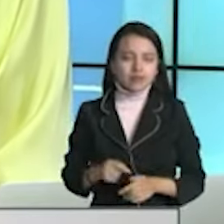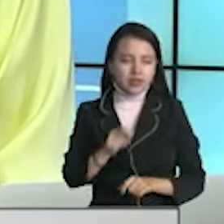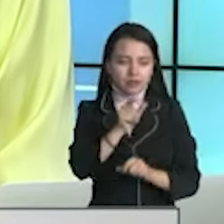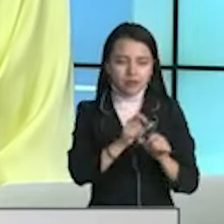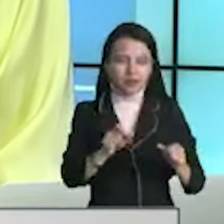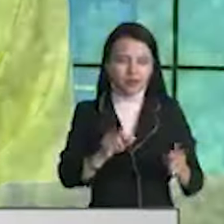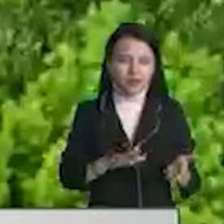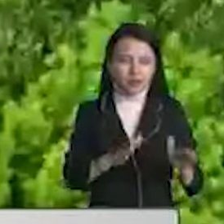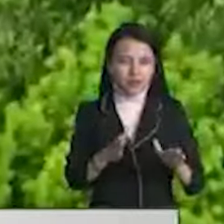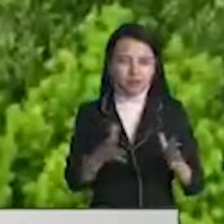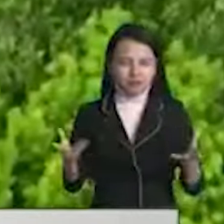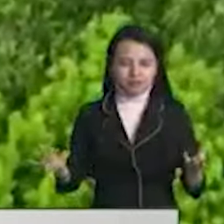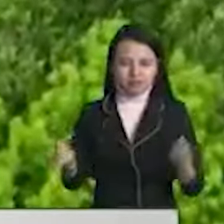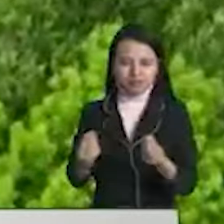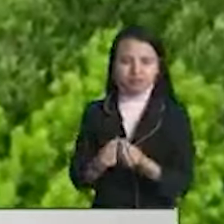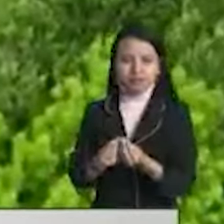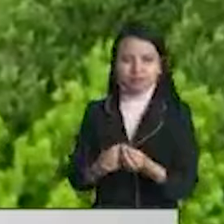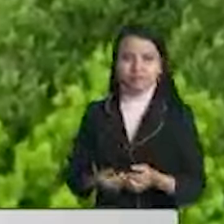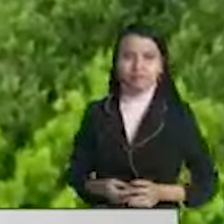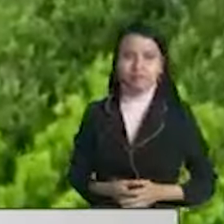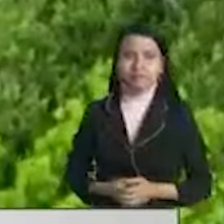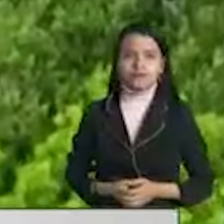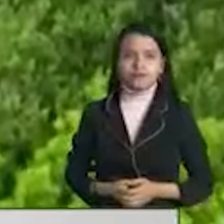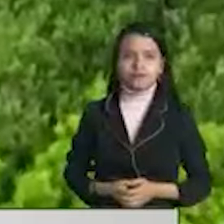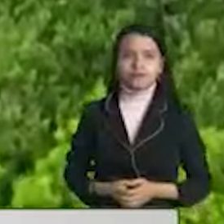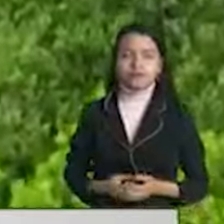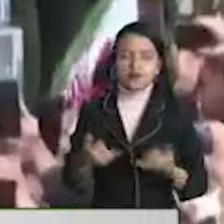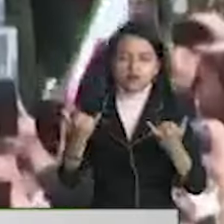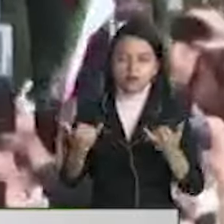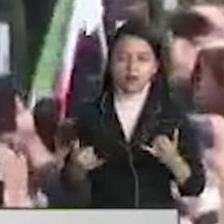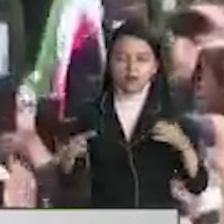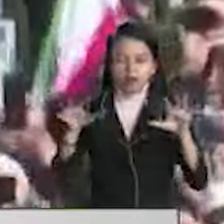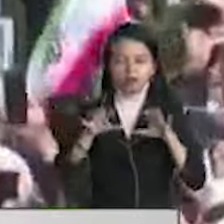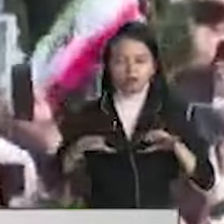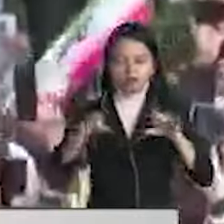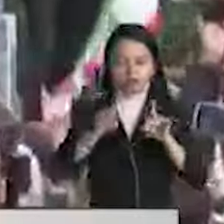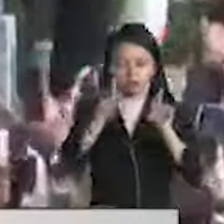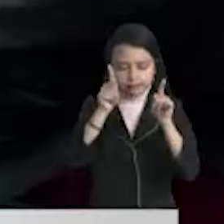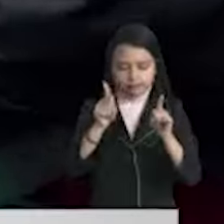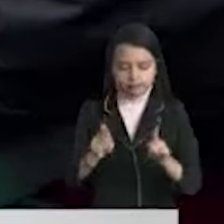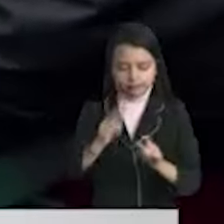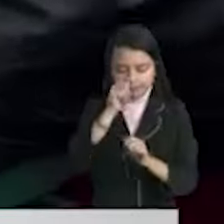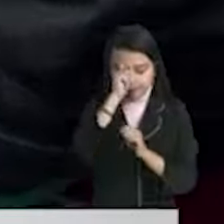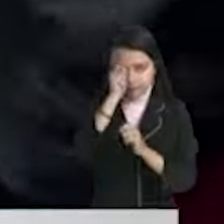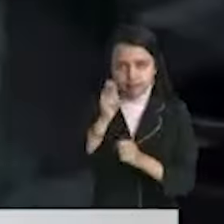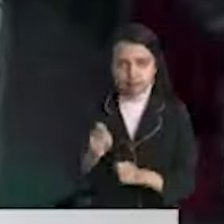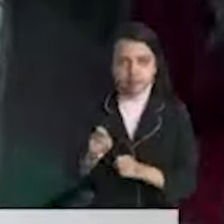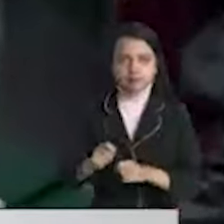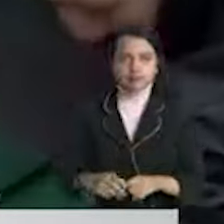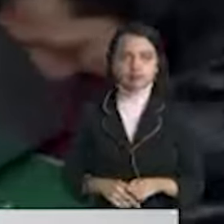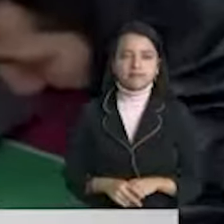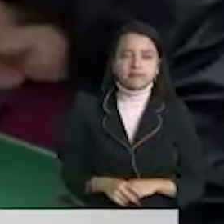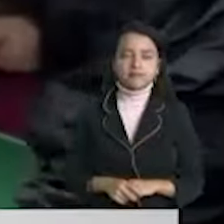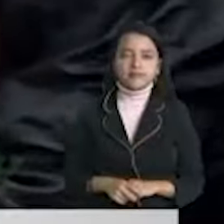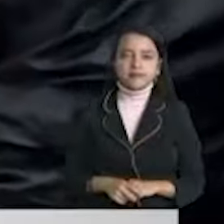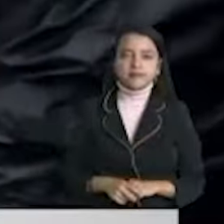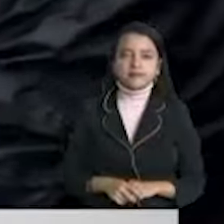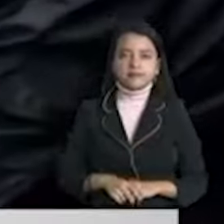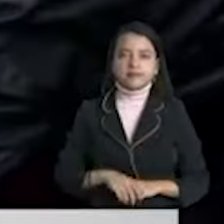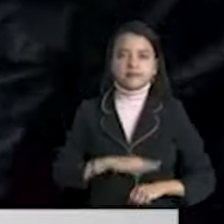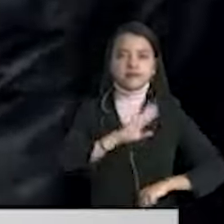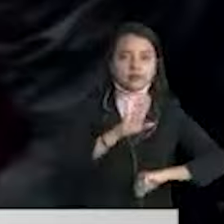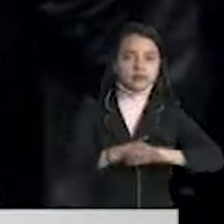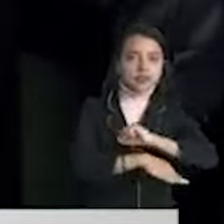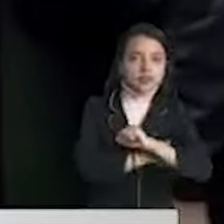de helicóptero. Irán comenzó este martes las ceremonias fúnebres por el jefe de Estado Ibrahim Raisi, el ministro de Exteriores